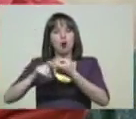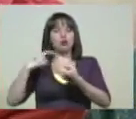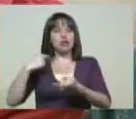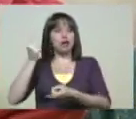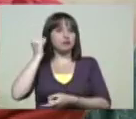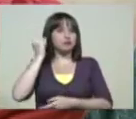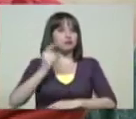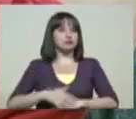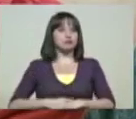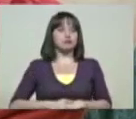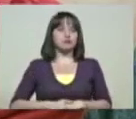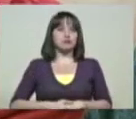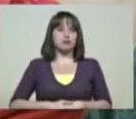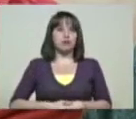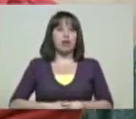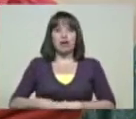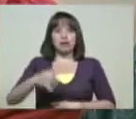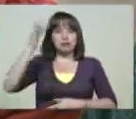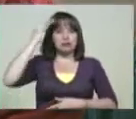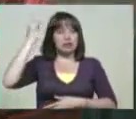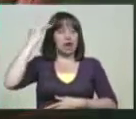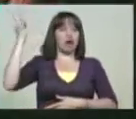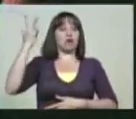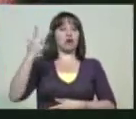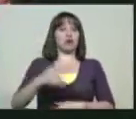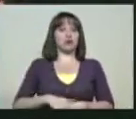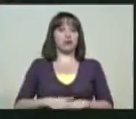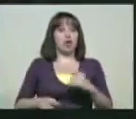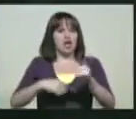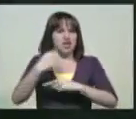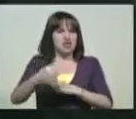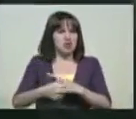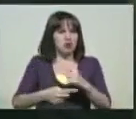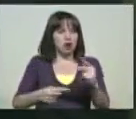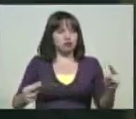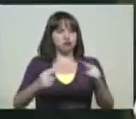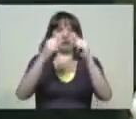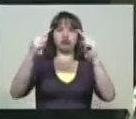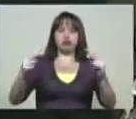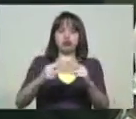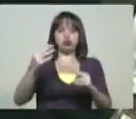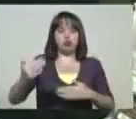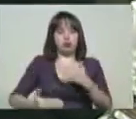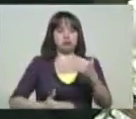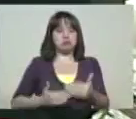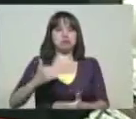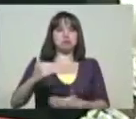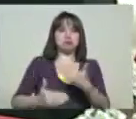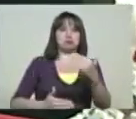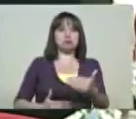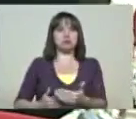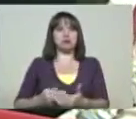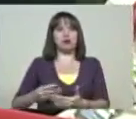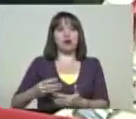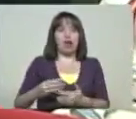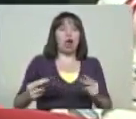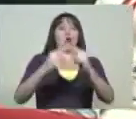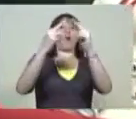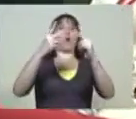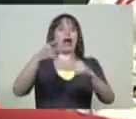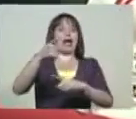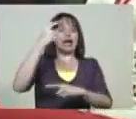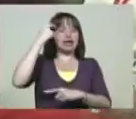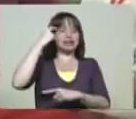sabio y después en el camino nos encontramos varias veces nos topamos con el consejo de fernando hay dios mío